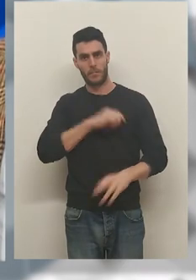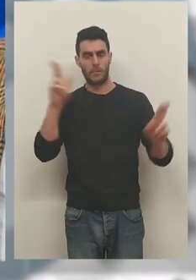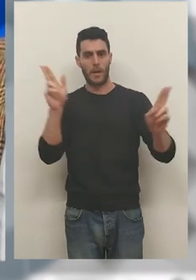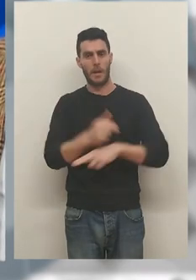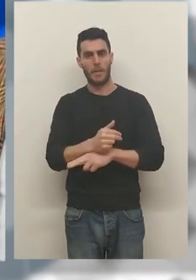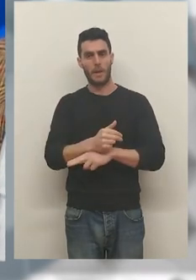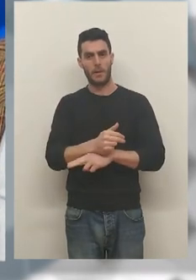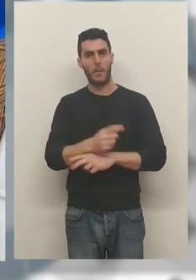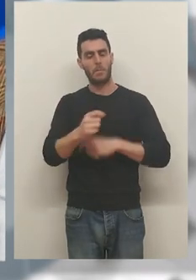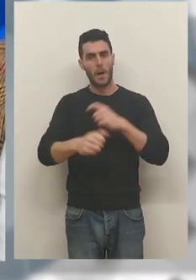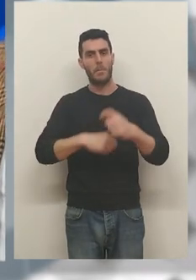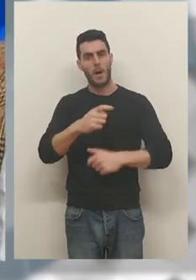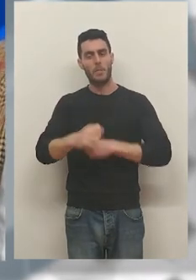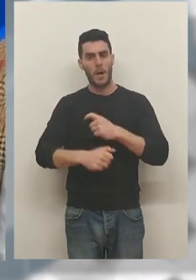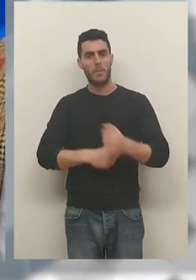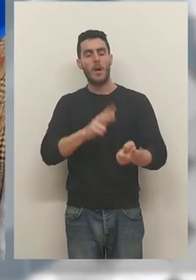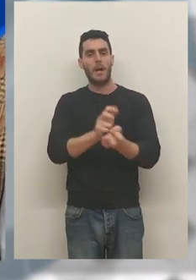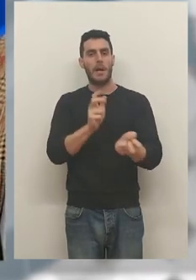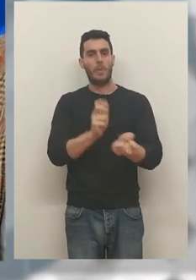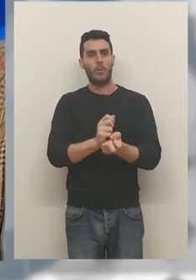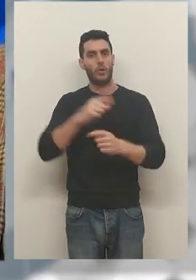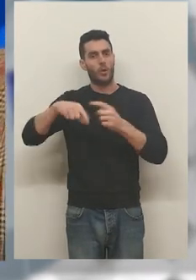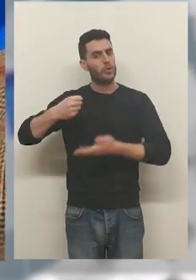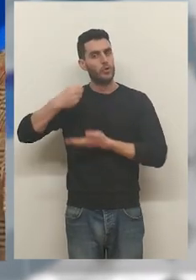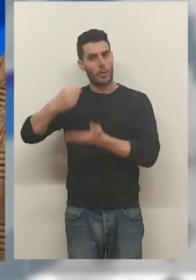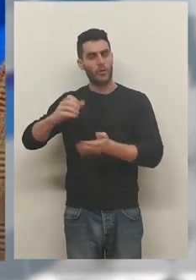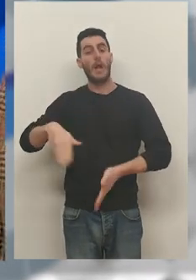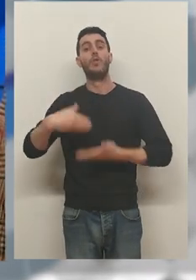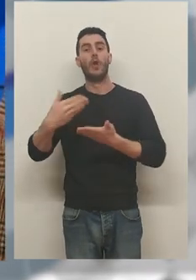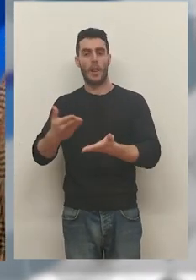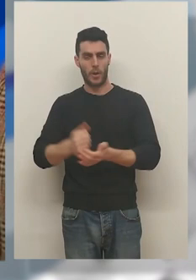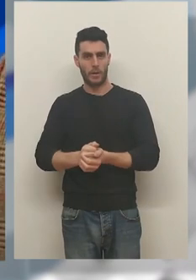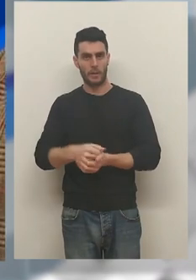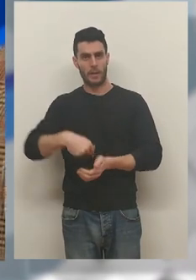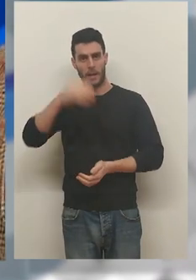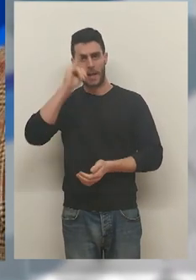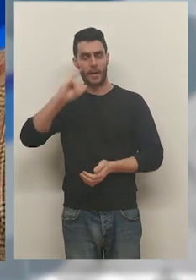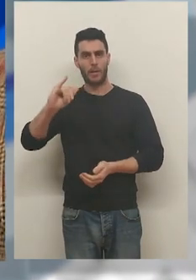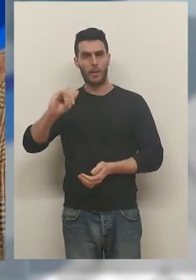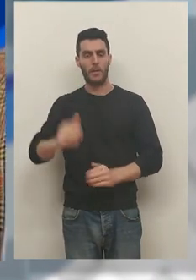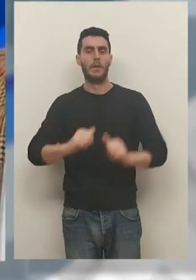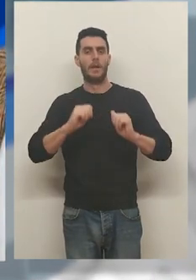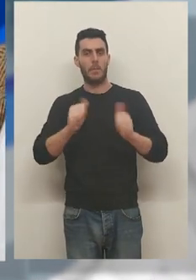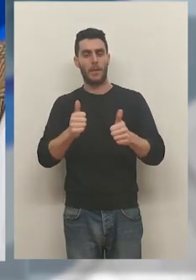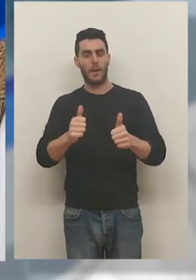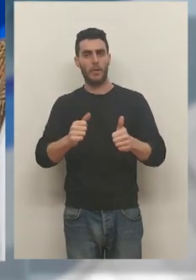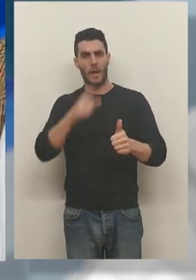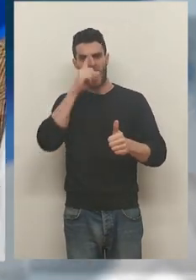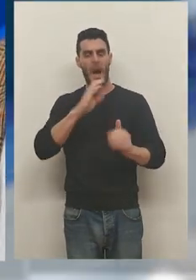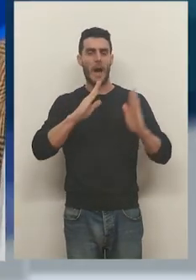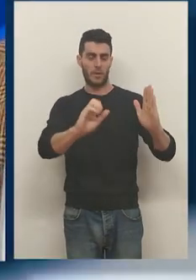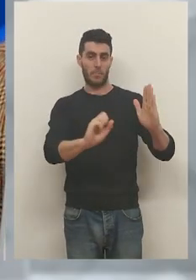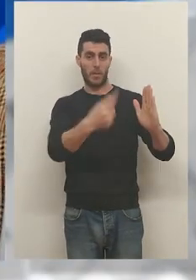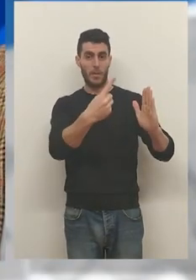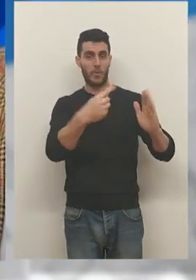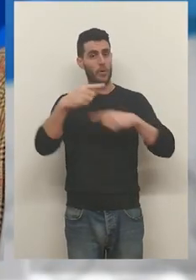eliminaremos progresivamente el impuesto de sucesiones y donaciones en La Rioja comenzando en el